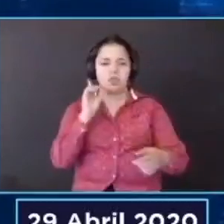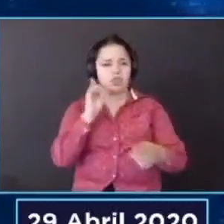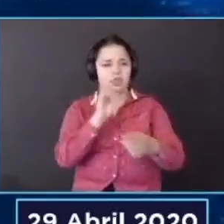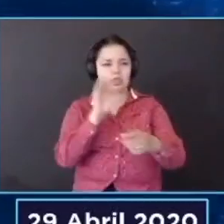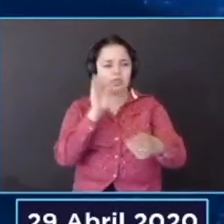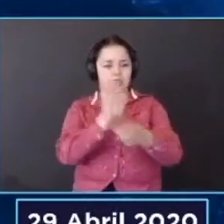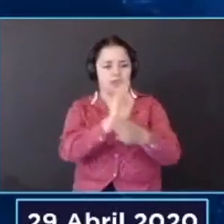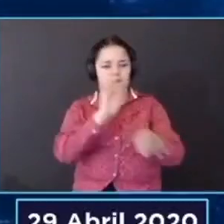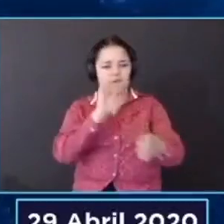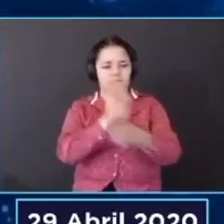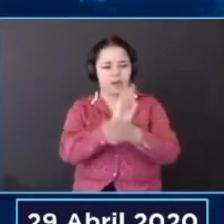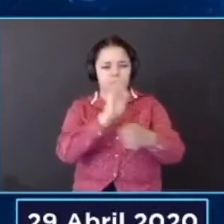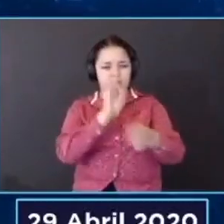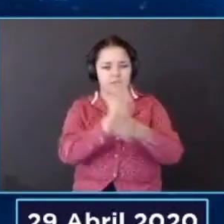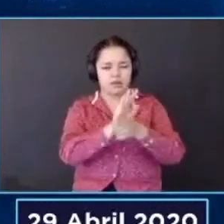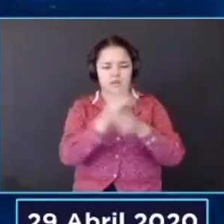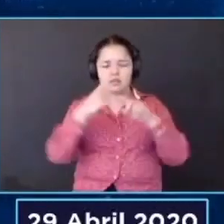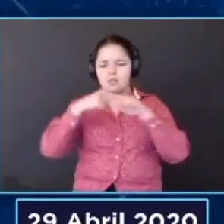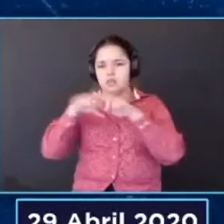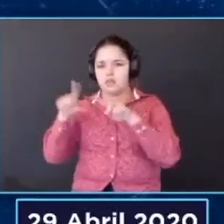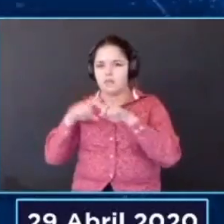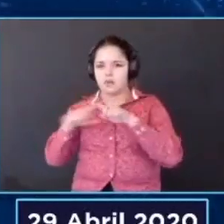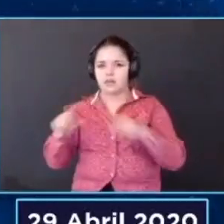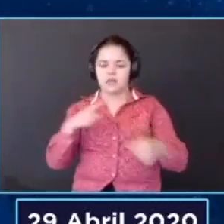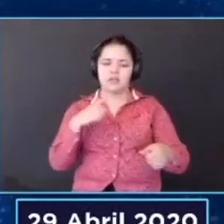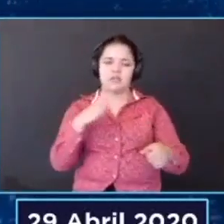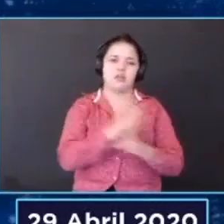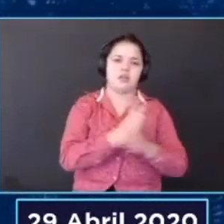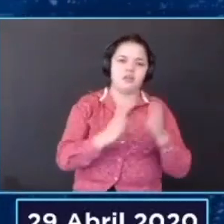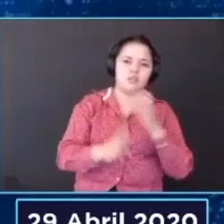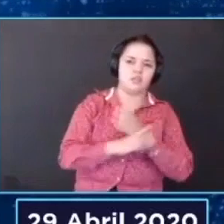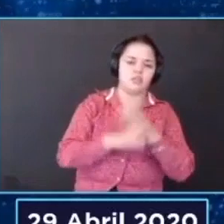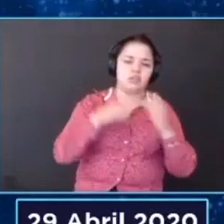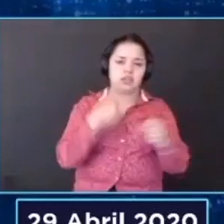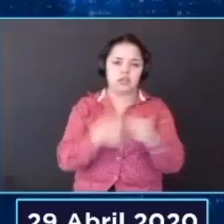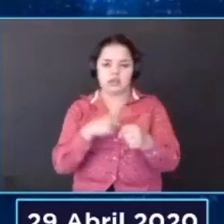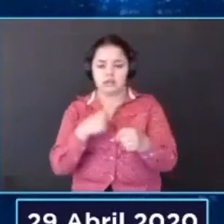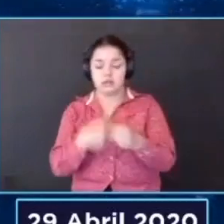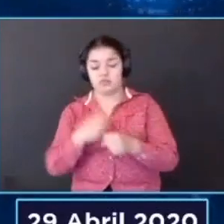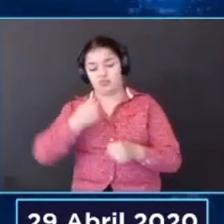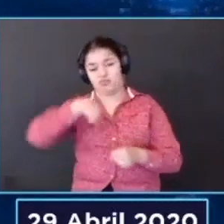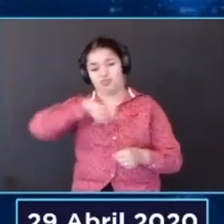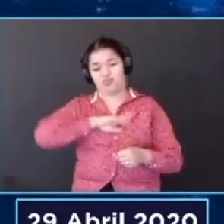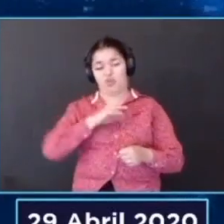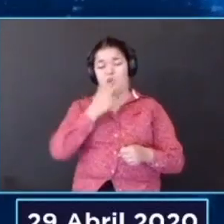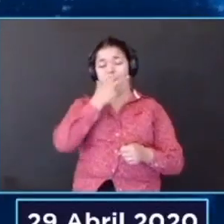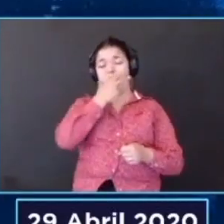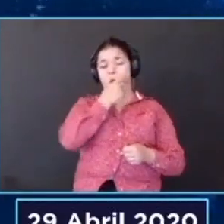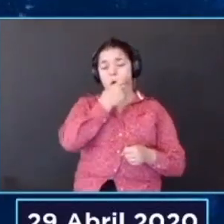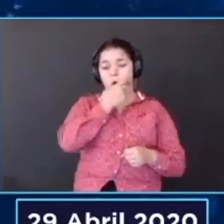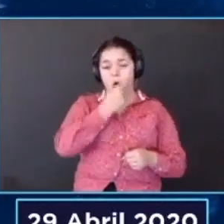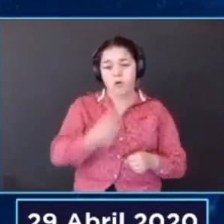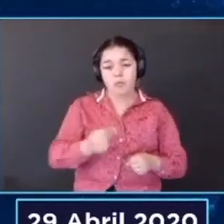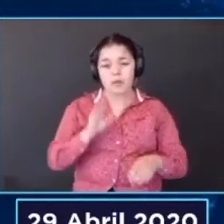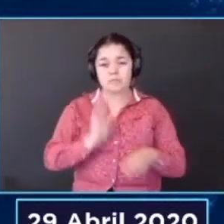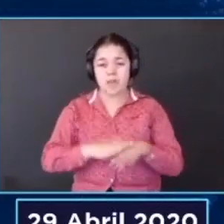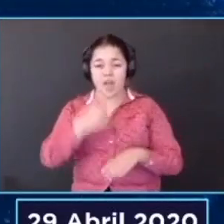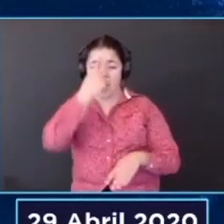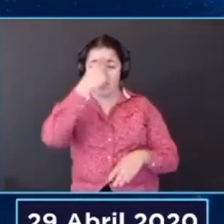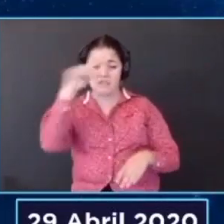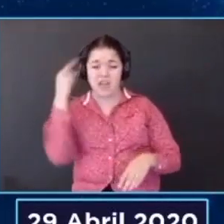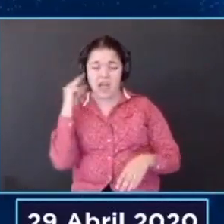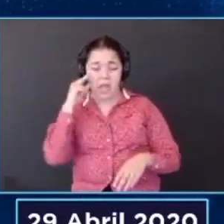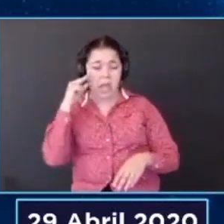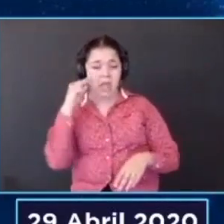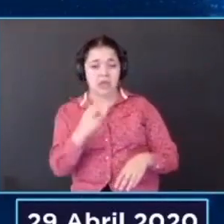enfrentar las infecciones. Los hombres fumamos más que las mujeres, o fuman, porque yo no fumo, y